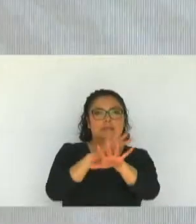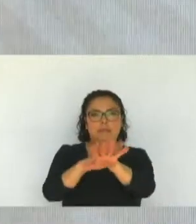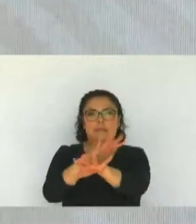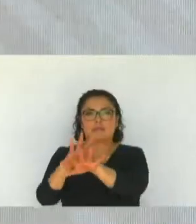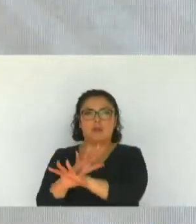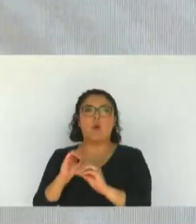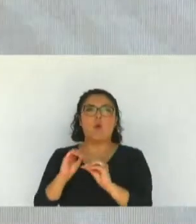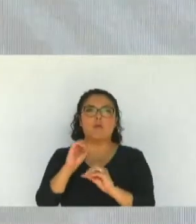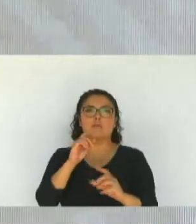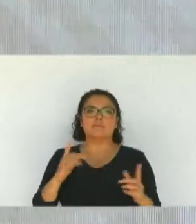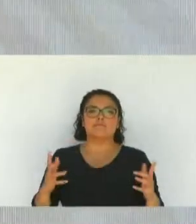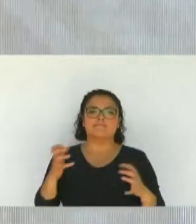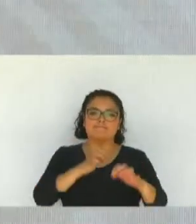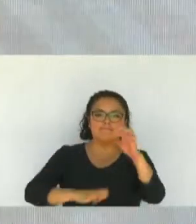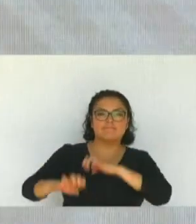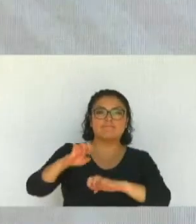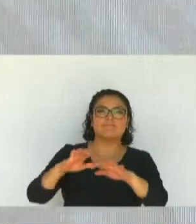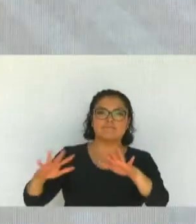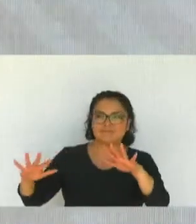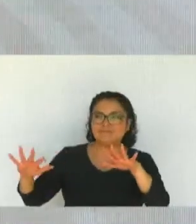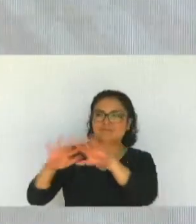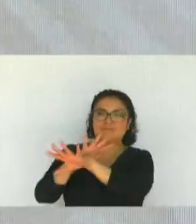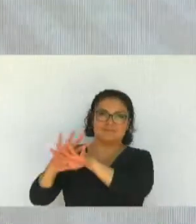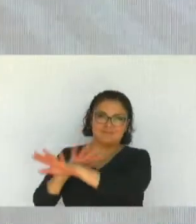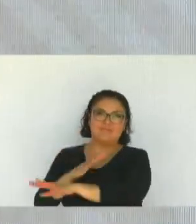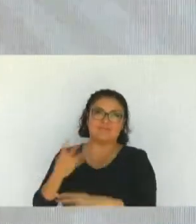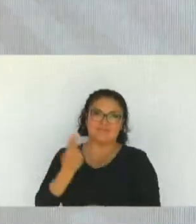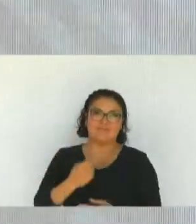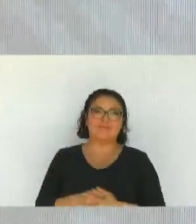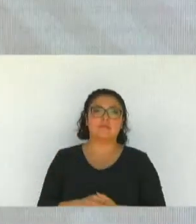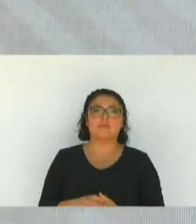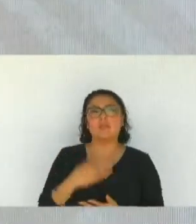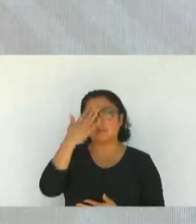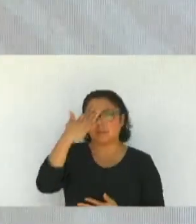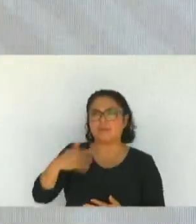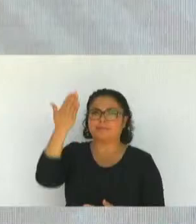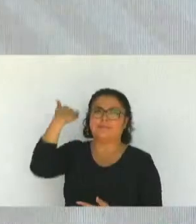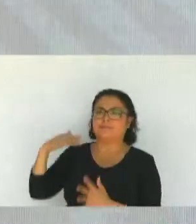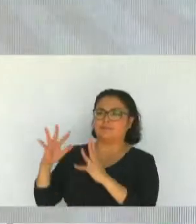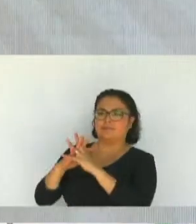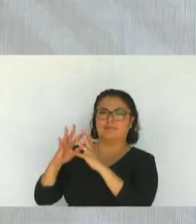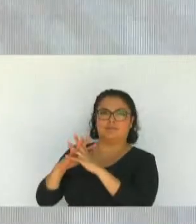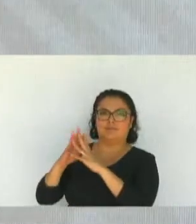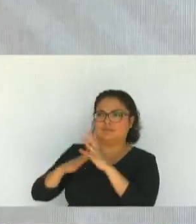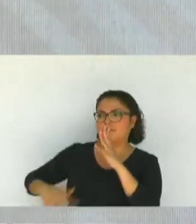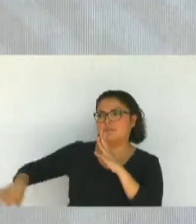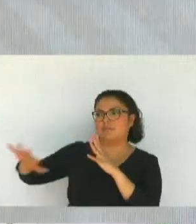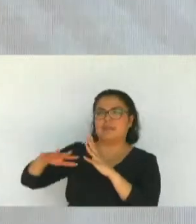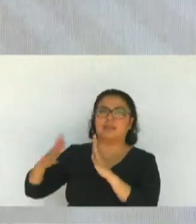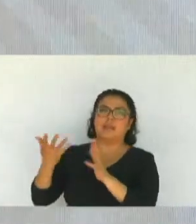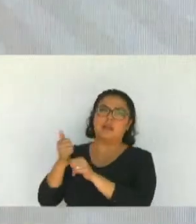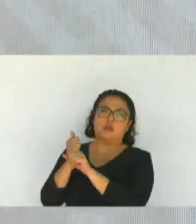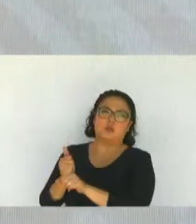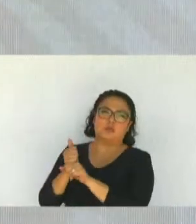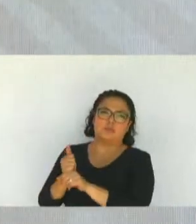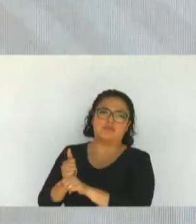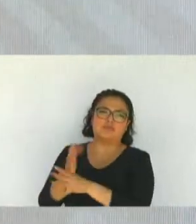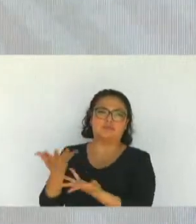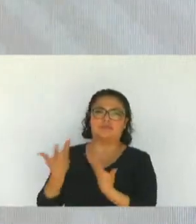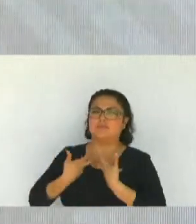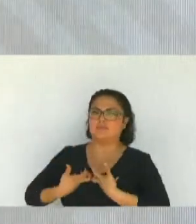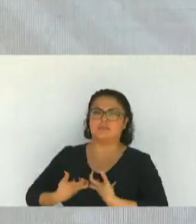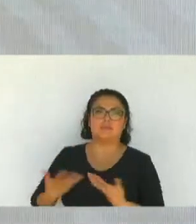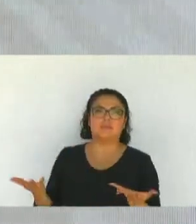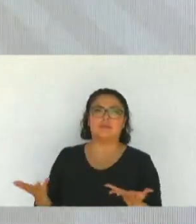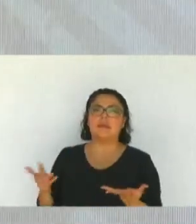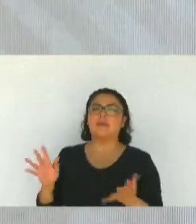los conflictos armados. Hubo bajas, hubo sufrimiento, hubo mucho dolor, pero la pospandemia